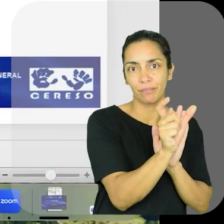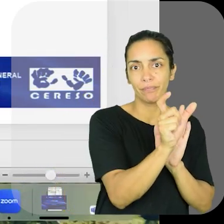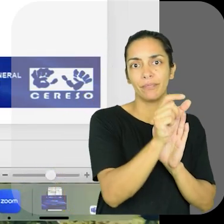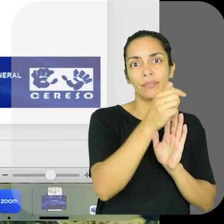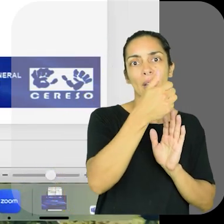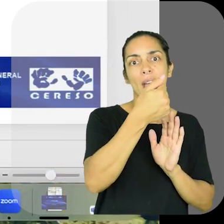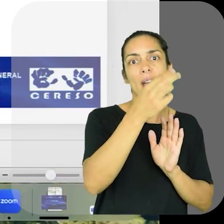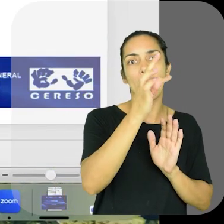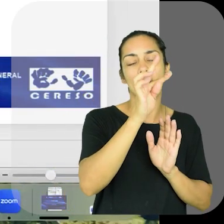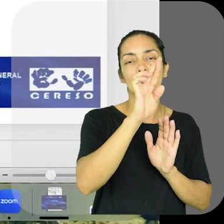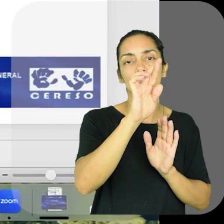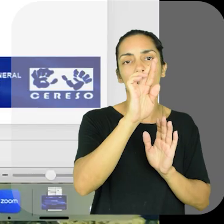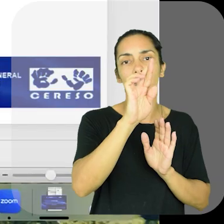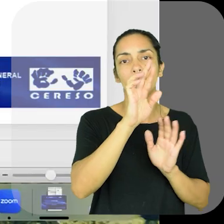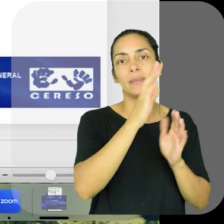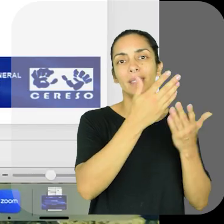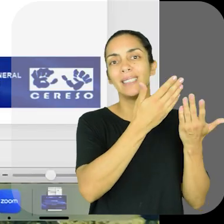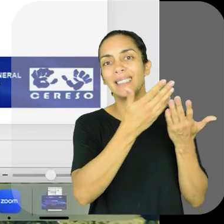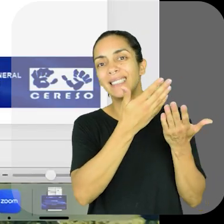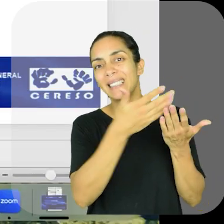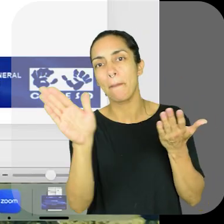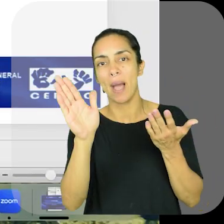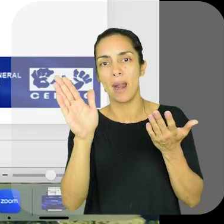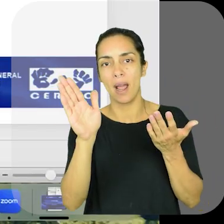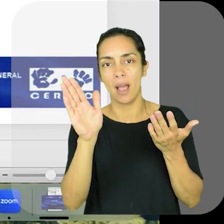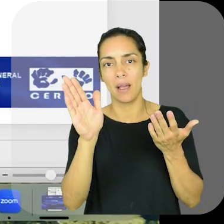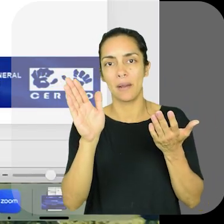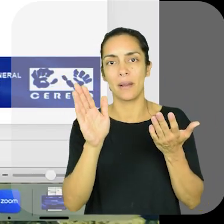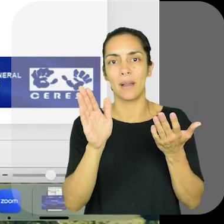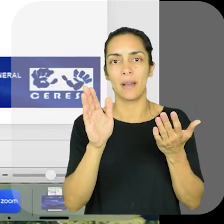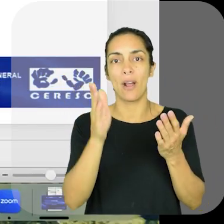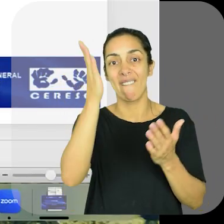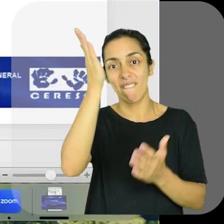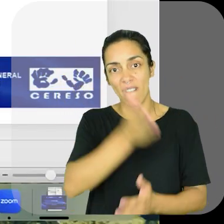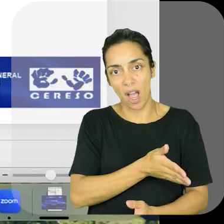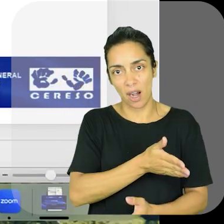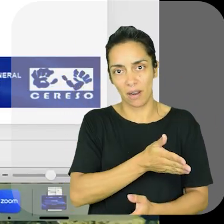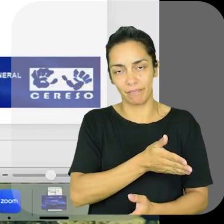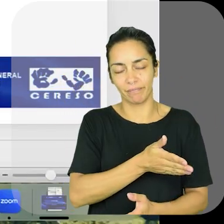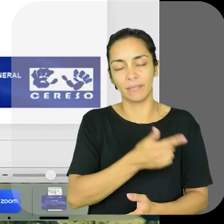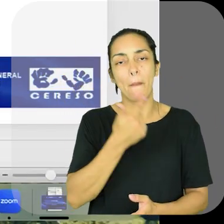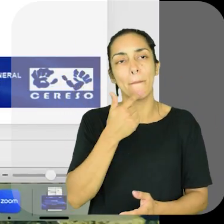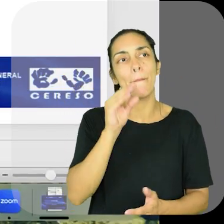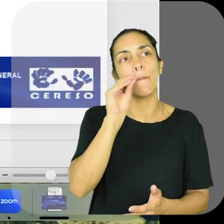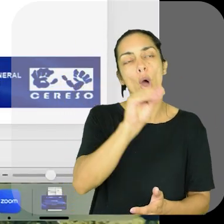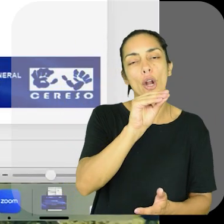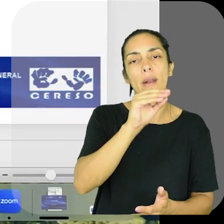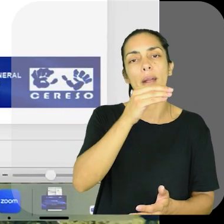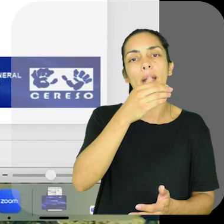es necesario separarlo con slash, Con la barra. recordando, exacto, con